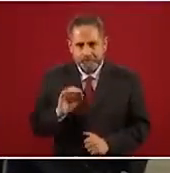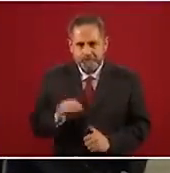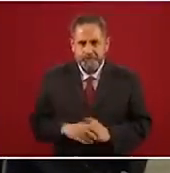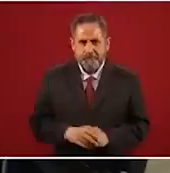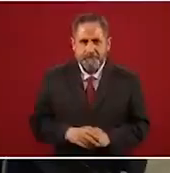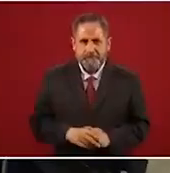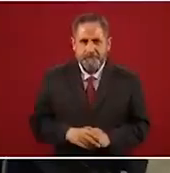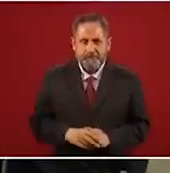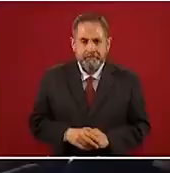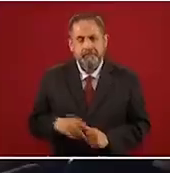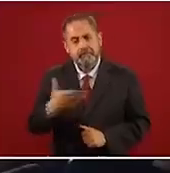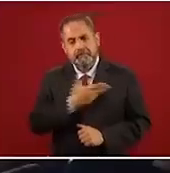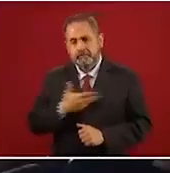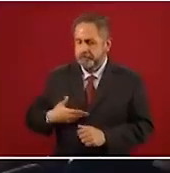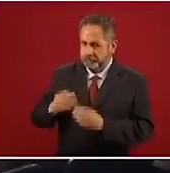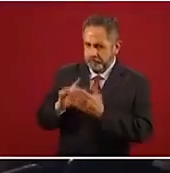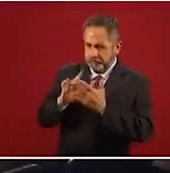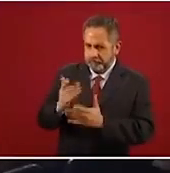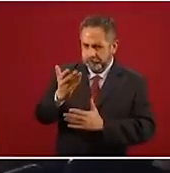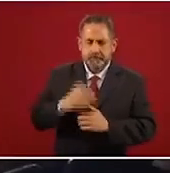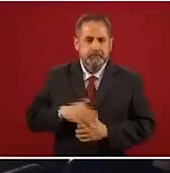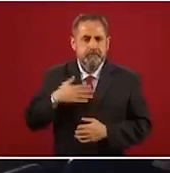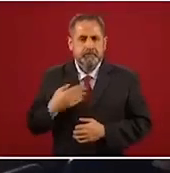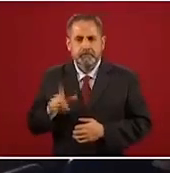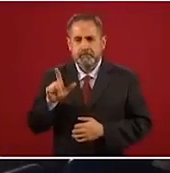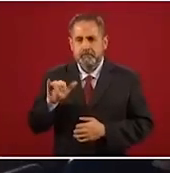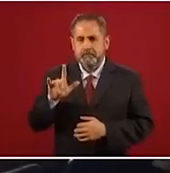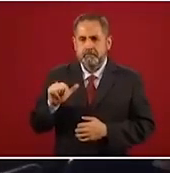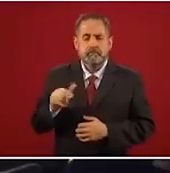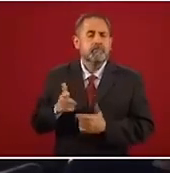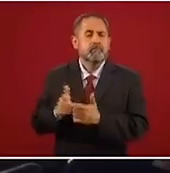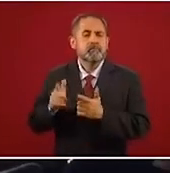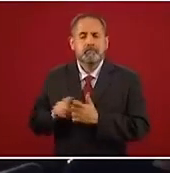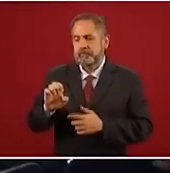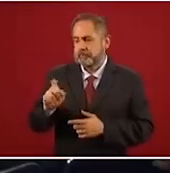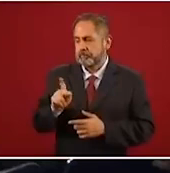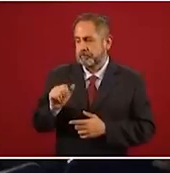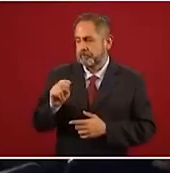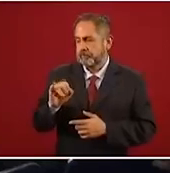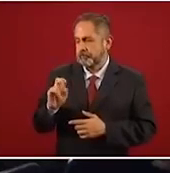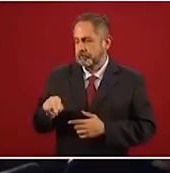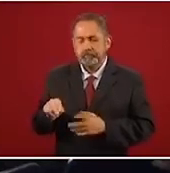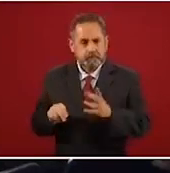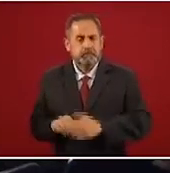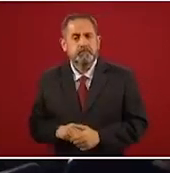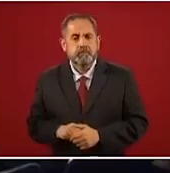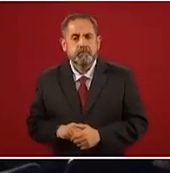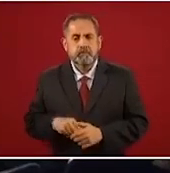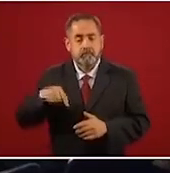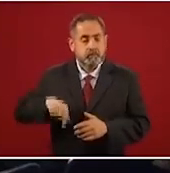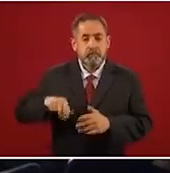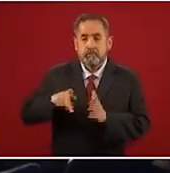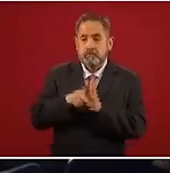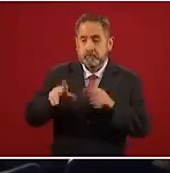está. Presidente, muchísimas gracias. Lidia Arista, reportera de Grupo Expansión. Quisiera preguntarle sobre este tema que publicamos en